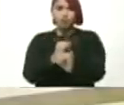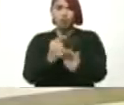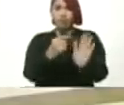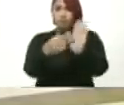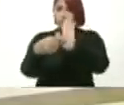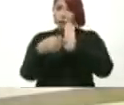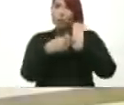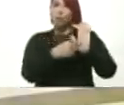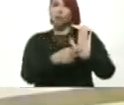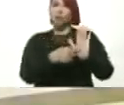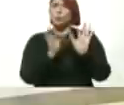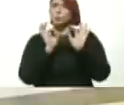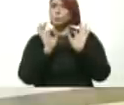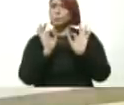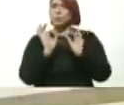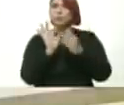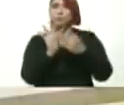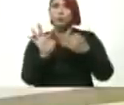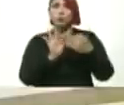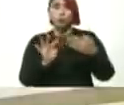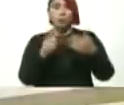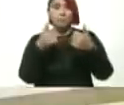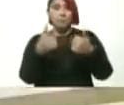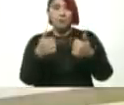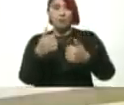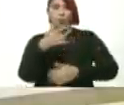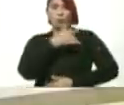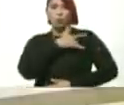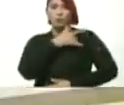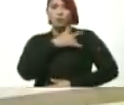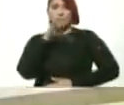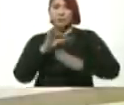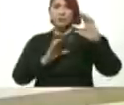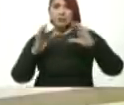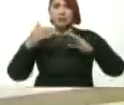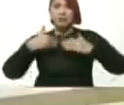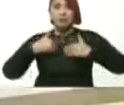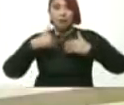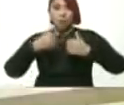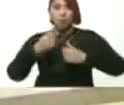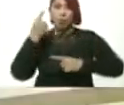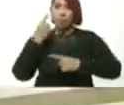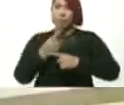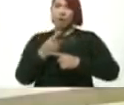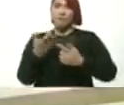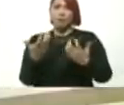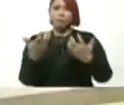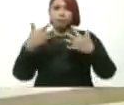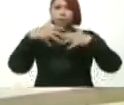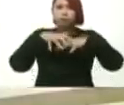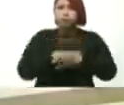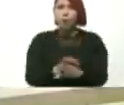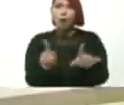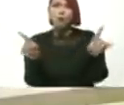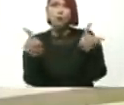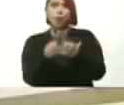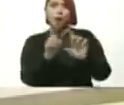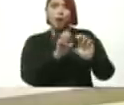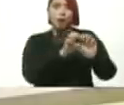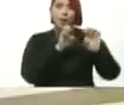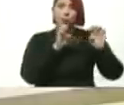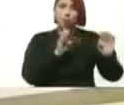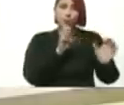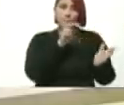al pelo funciona la universidad de la ciencia de la salud debe combinar como combina la educación